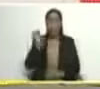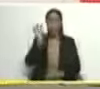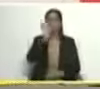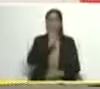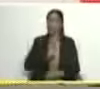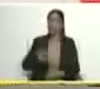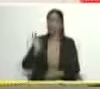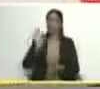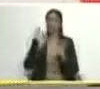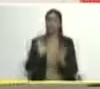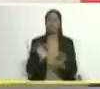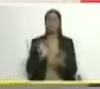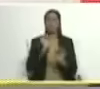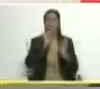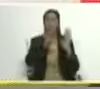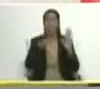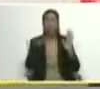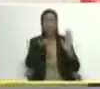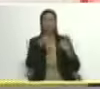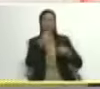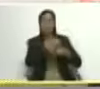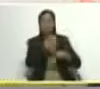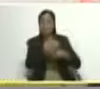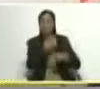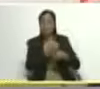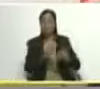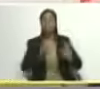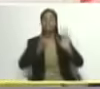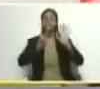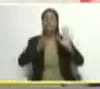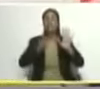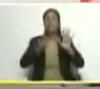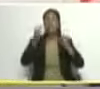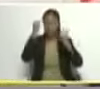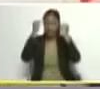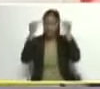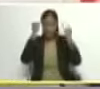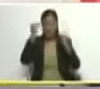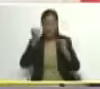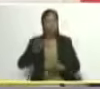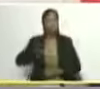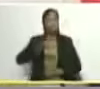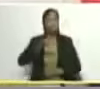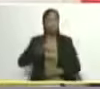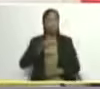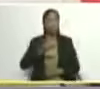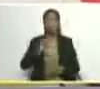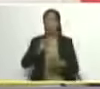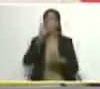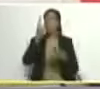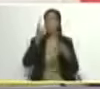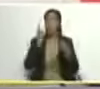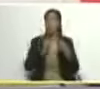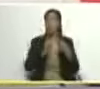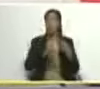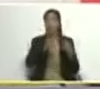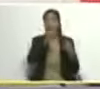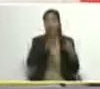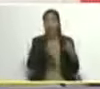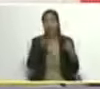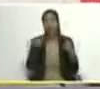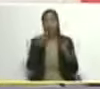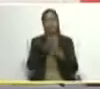Esa agenda de acción tiene 7 elementos principales. Primero, la creación de una agencia de